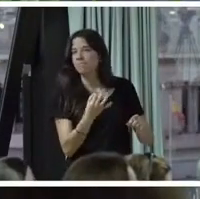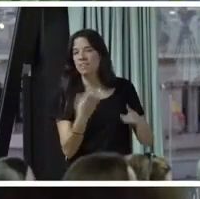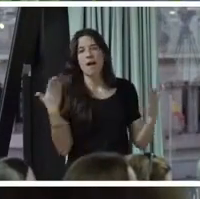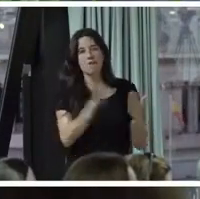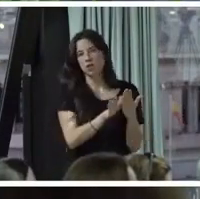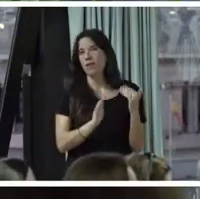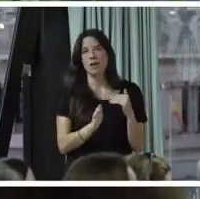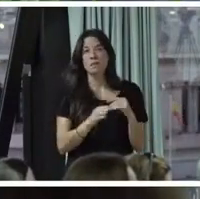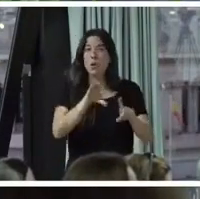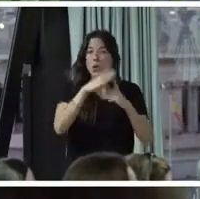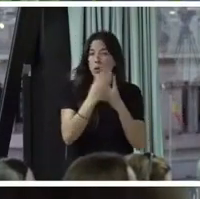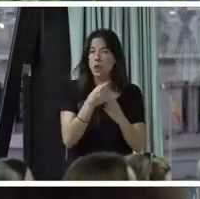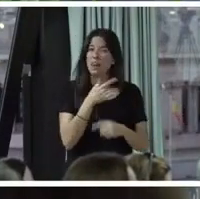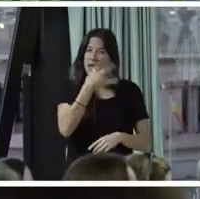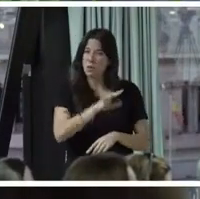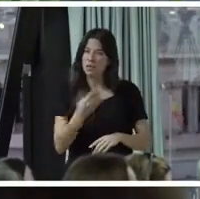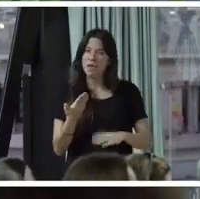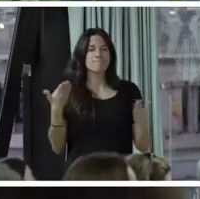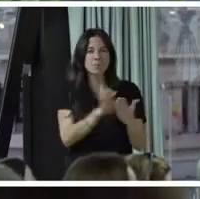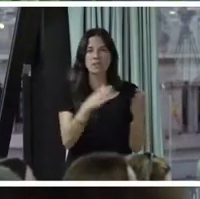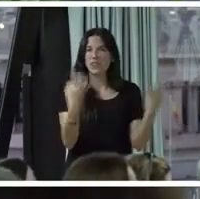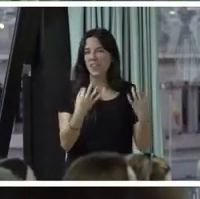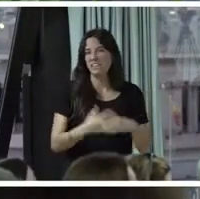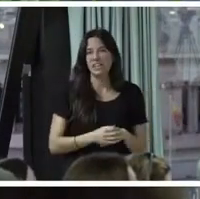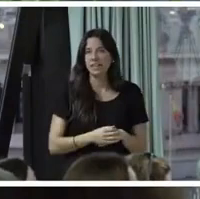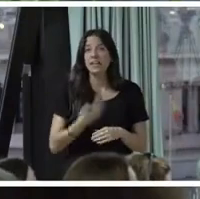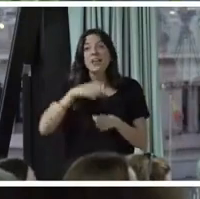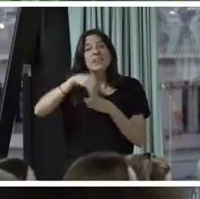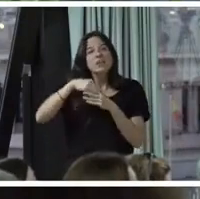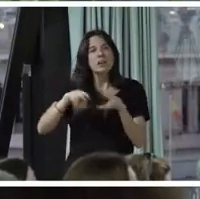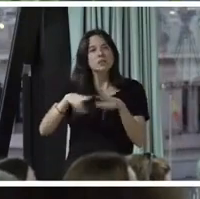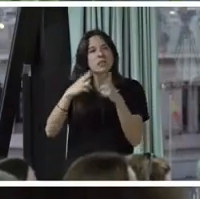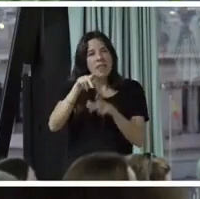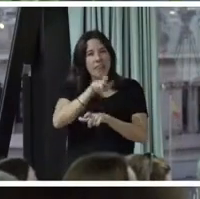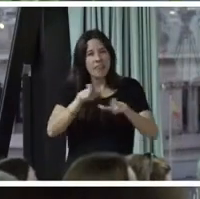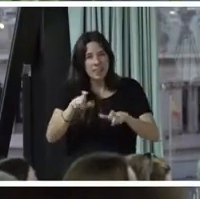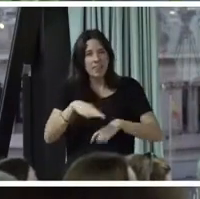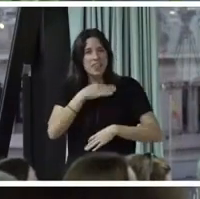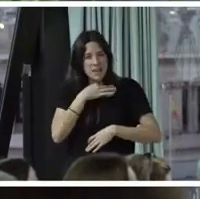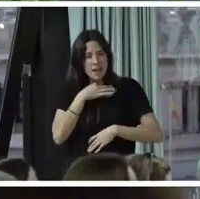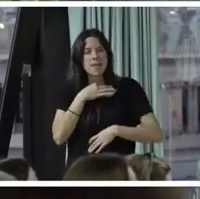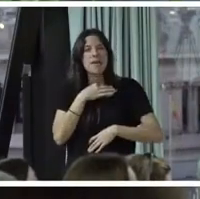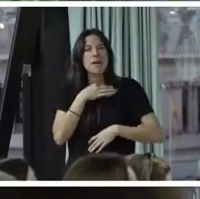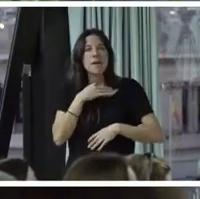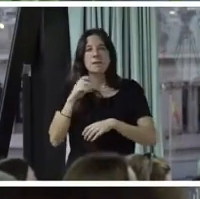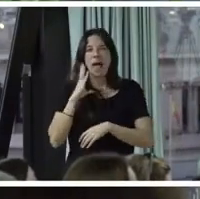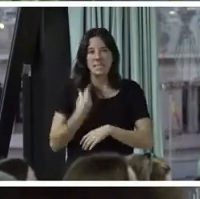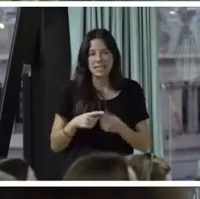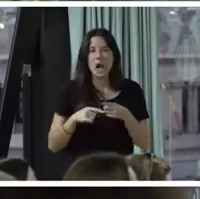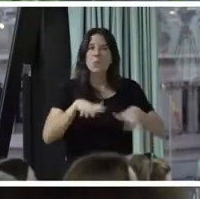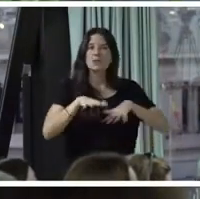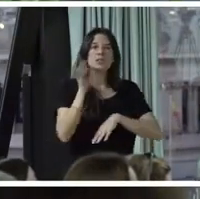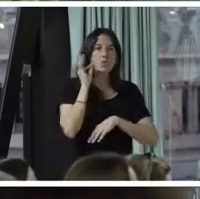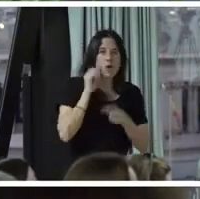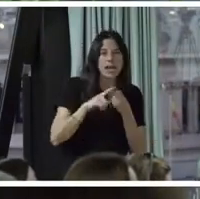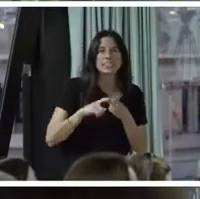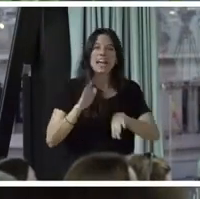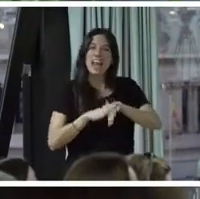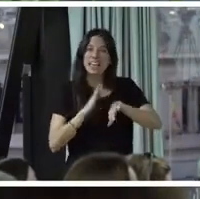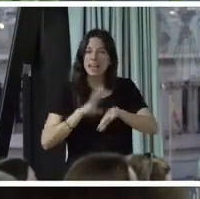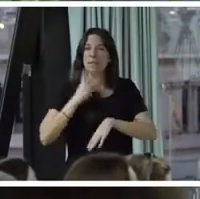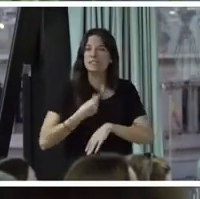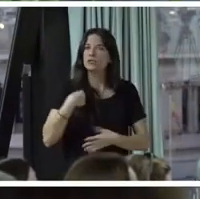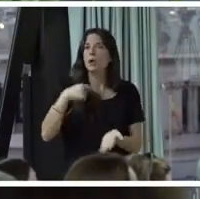frente a esta cultura de la impunidad desde la sociedad civil Palestina desde los movimientos de mujeres y desde la izquierda Palestina